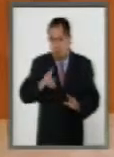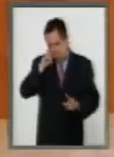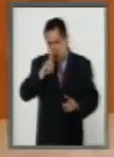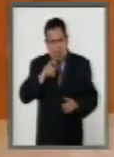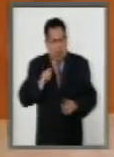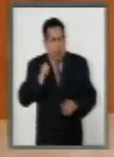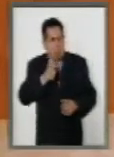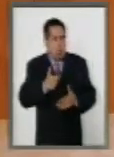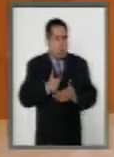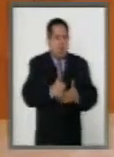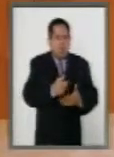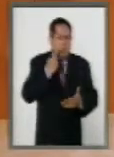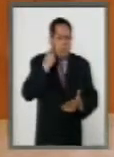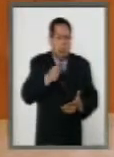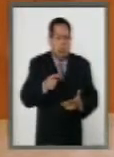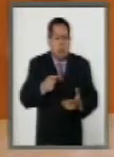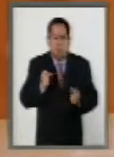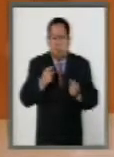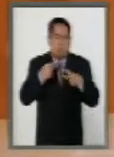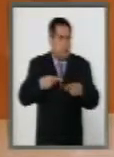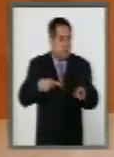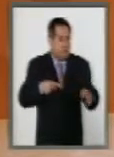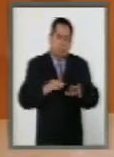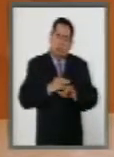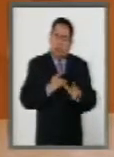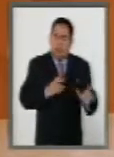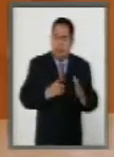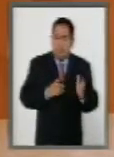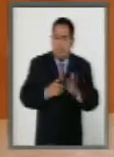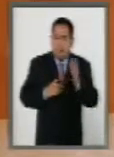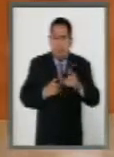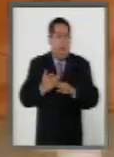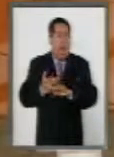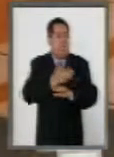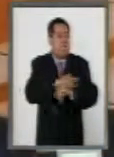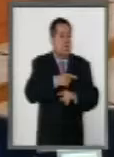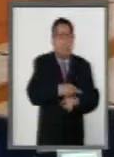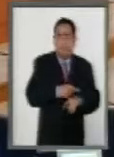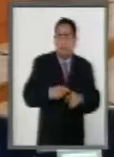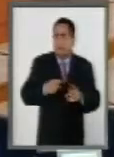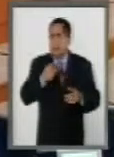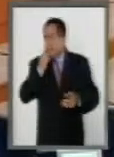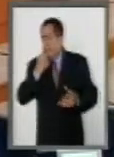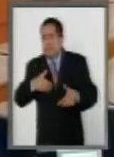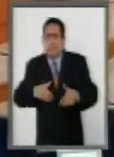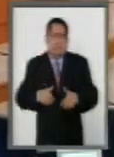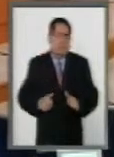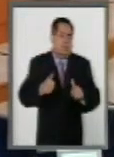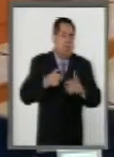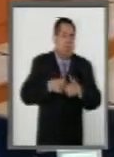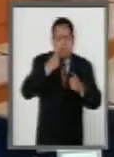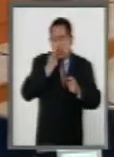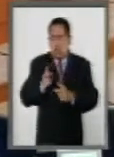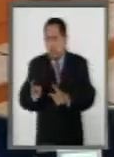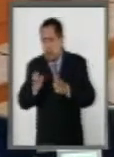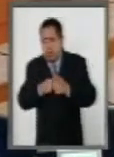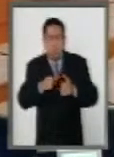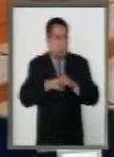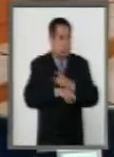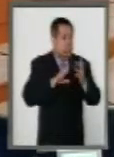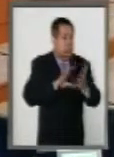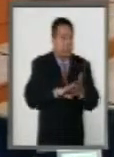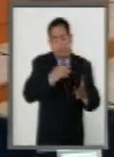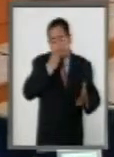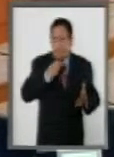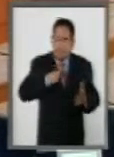ayudará a muchos que delinquieron porque tenían hambre y no les quedaba